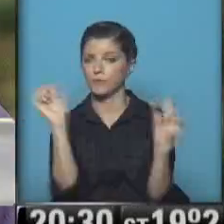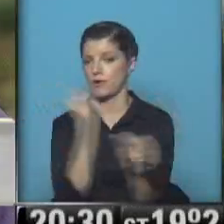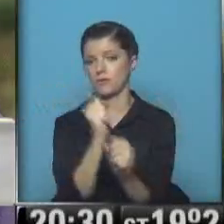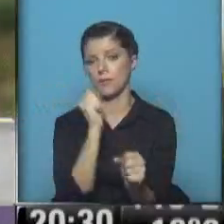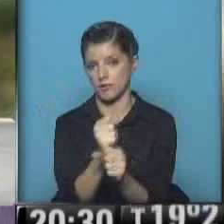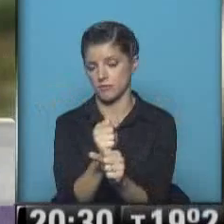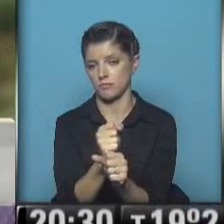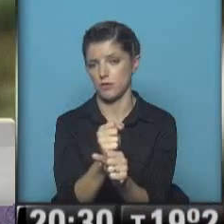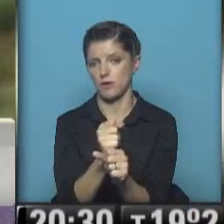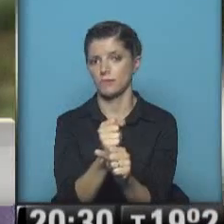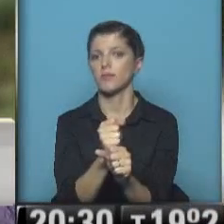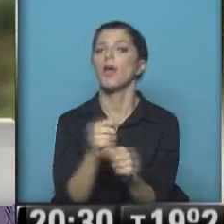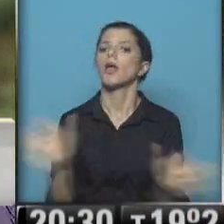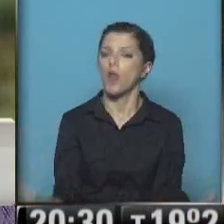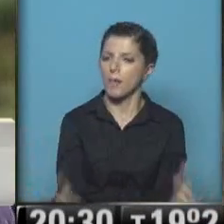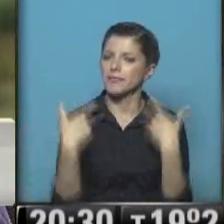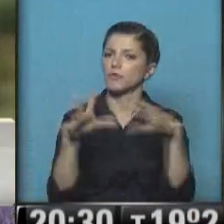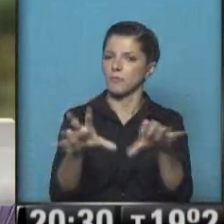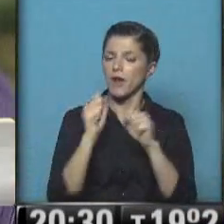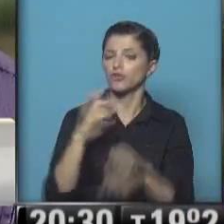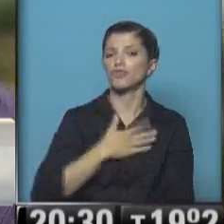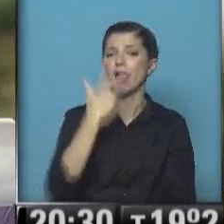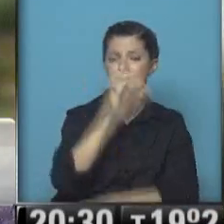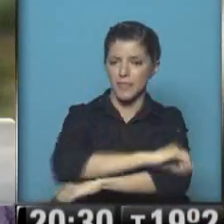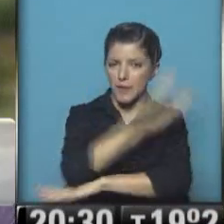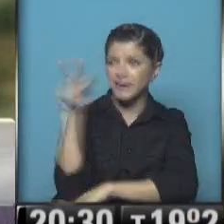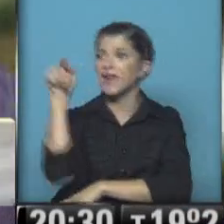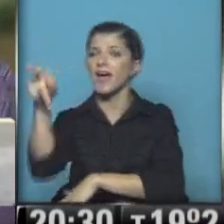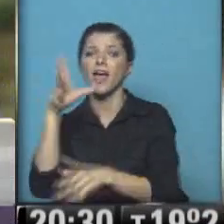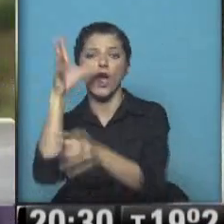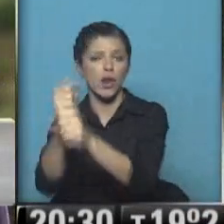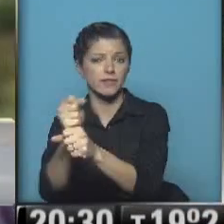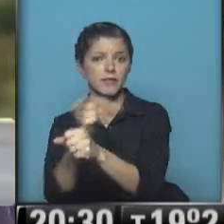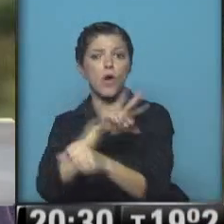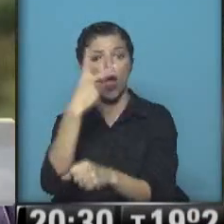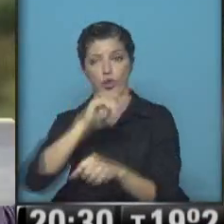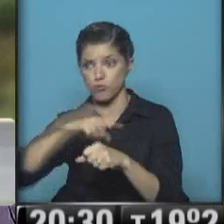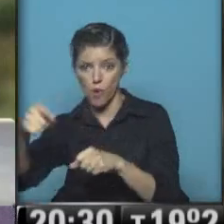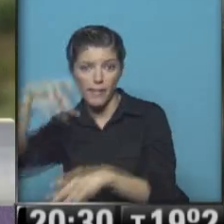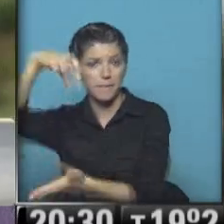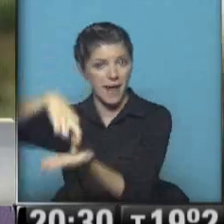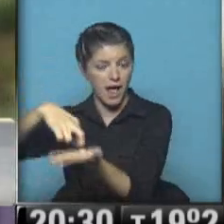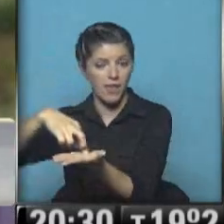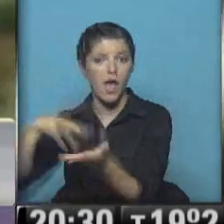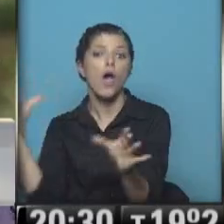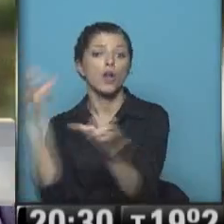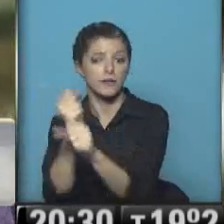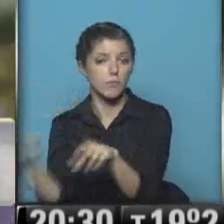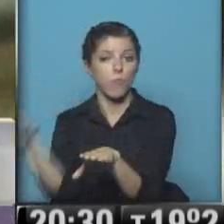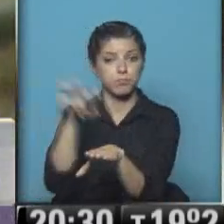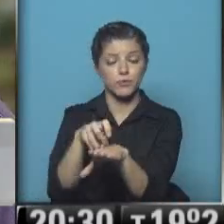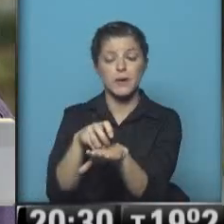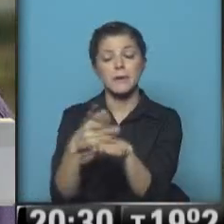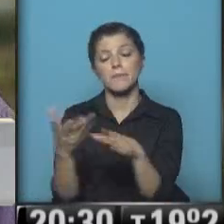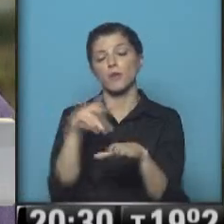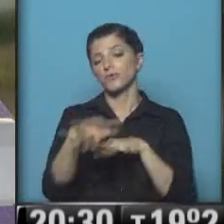¿no es cierto?, madrugadores. Yo me levantaba a las 3 de la mañana tomando el colectivo acá a 2 cuadras, como lo ve. Y bueno, pero bueno, pasaron estas